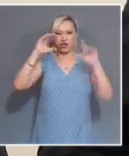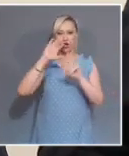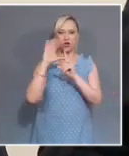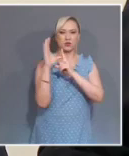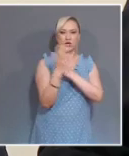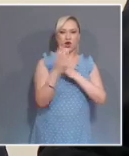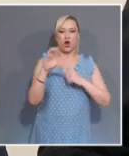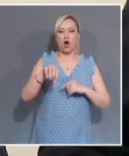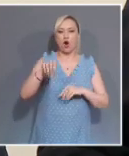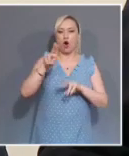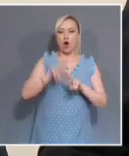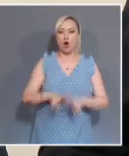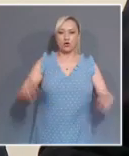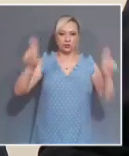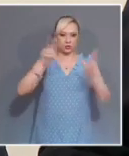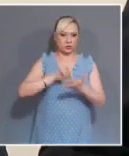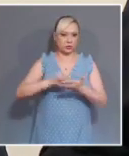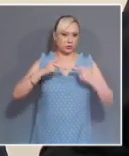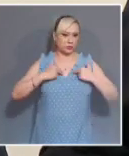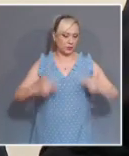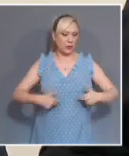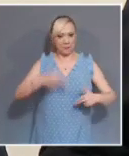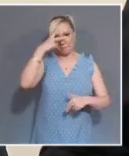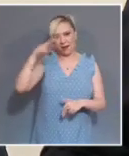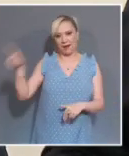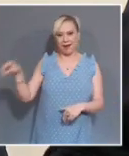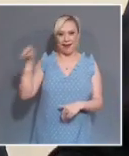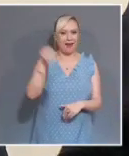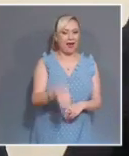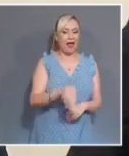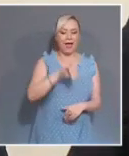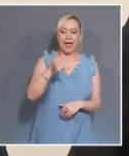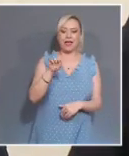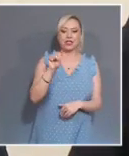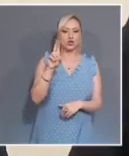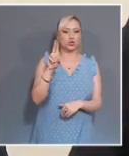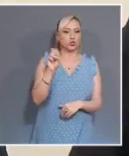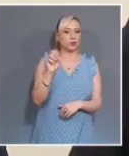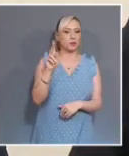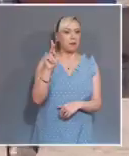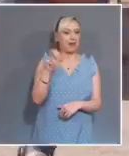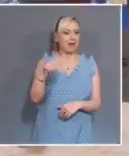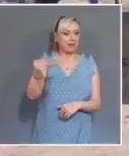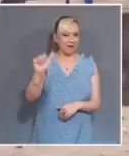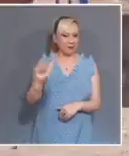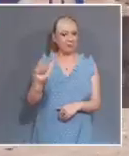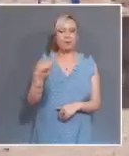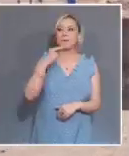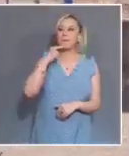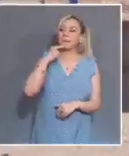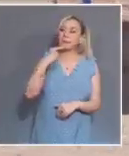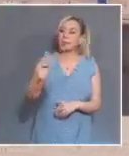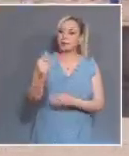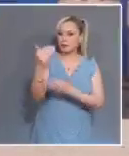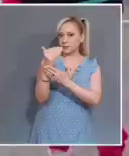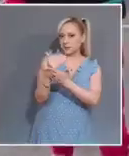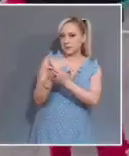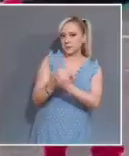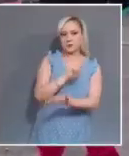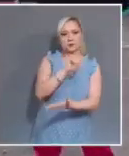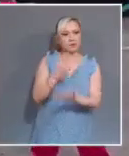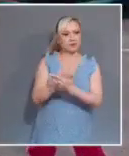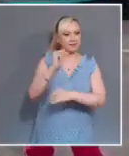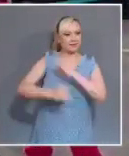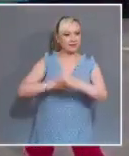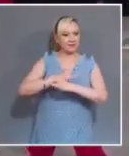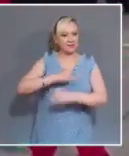los Derechos Humanos en México, Jesús Peña Palacios, el protocolo facultativo de la Convención de Derechos del Niño y el del Pacto